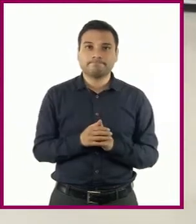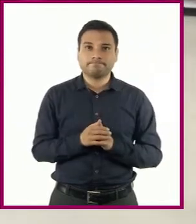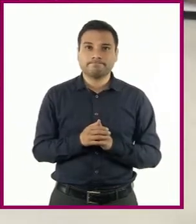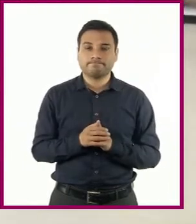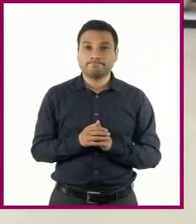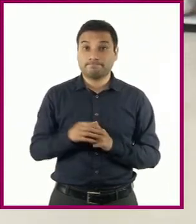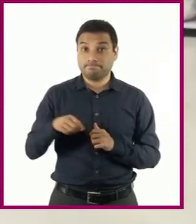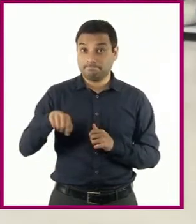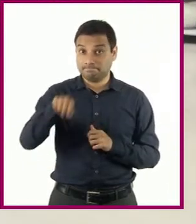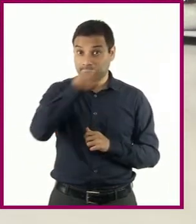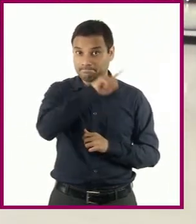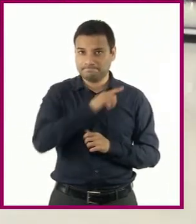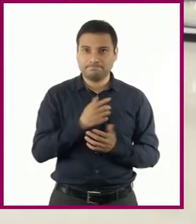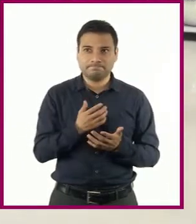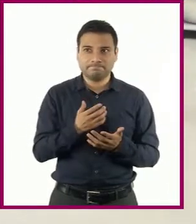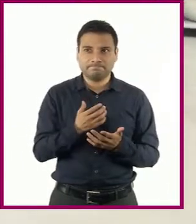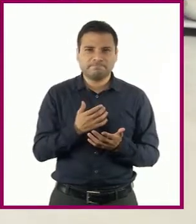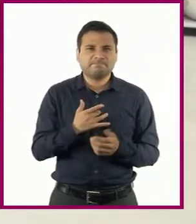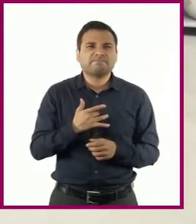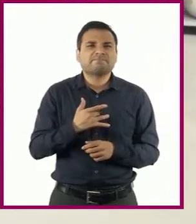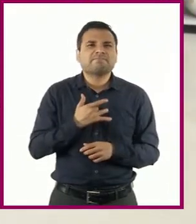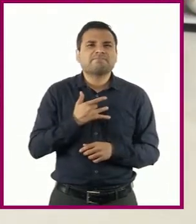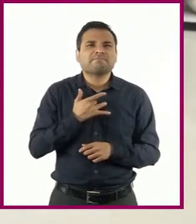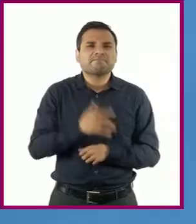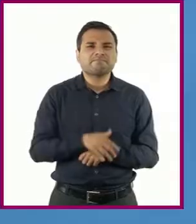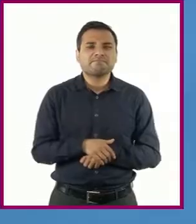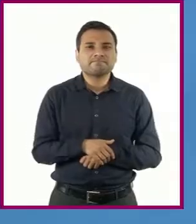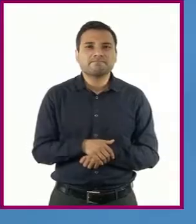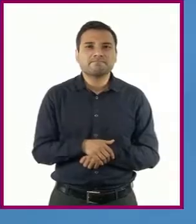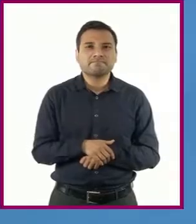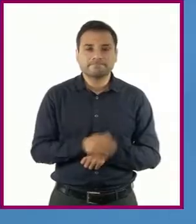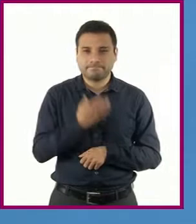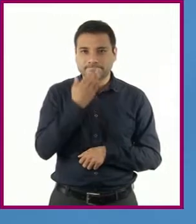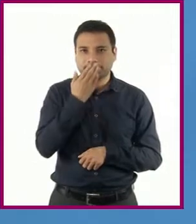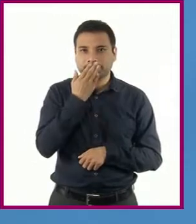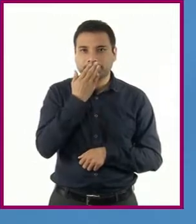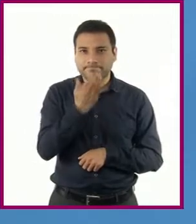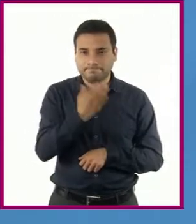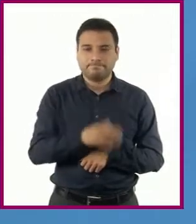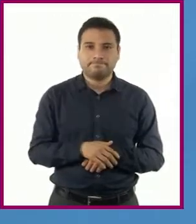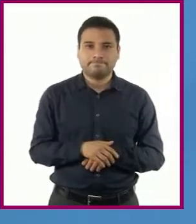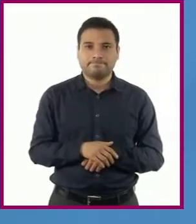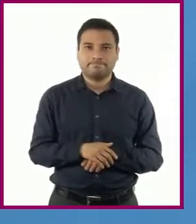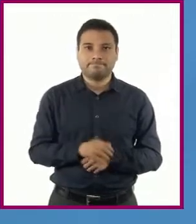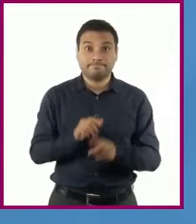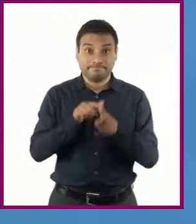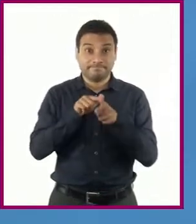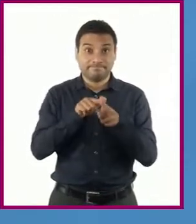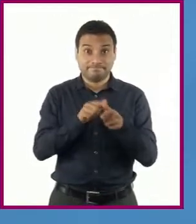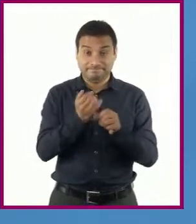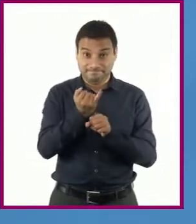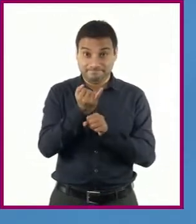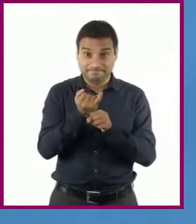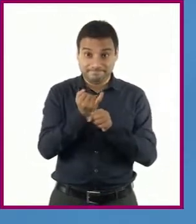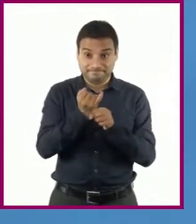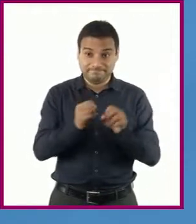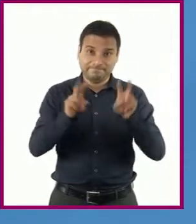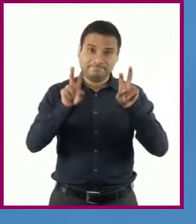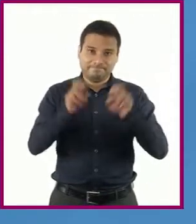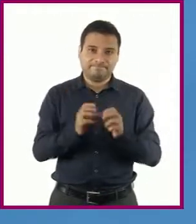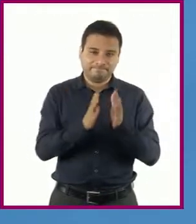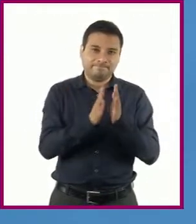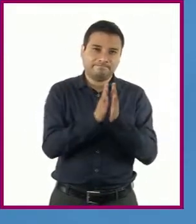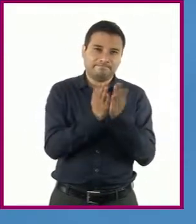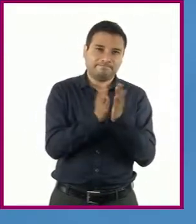que están en casa, ¿qué les comunica esta frase? Bien, recuerden que pueden seguir investigando más sobre el tema en sus libros de